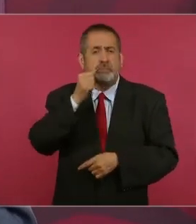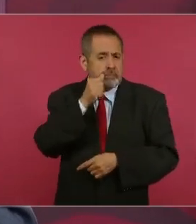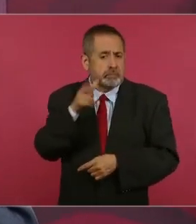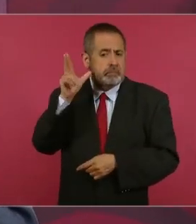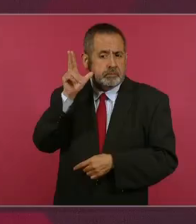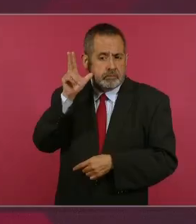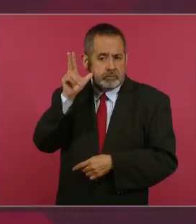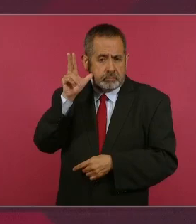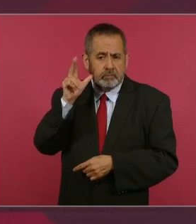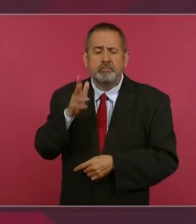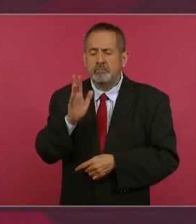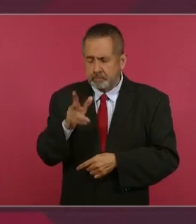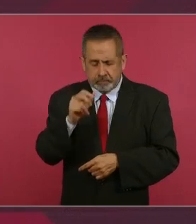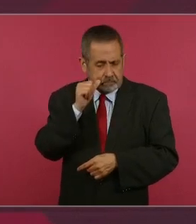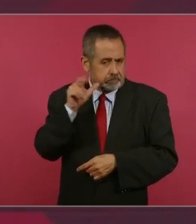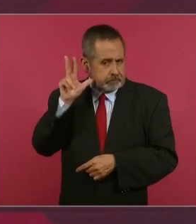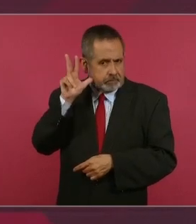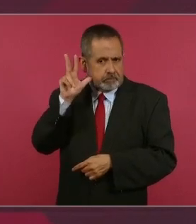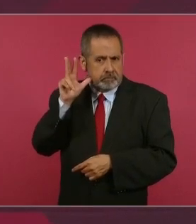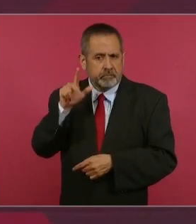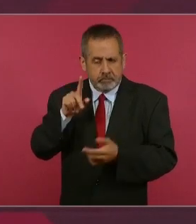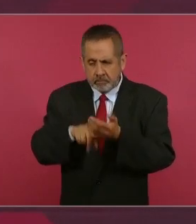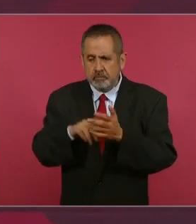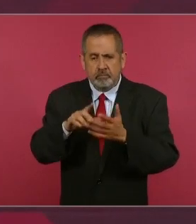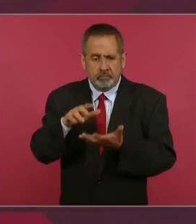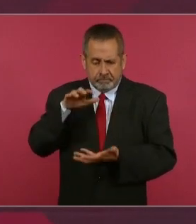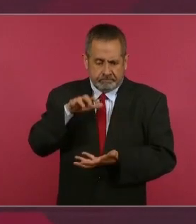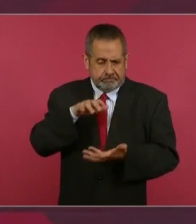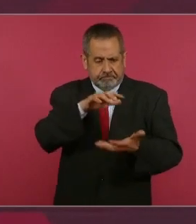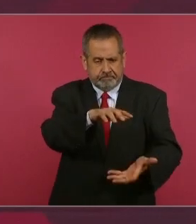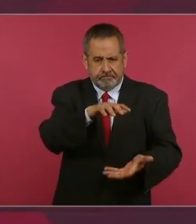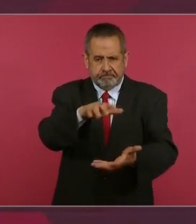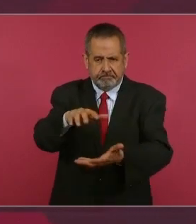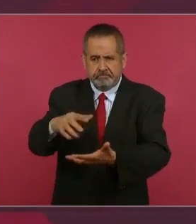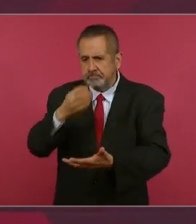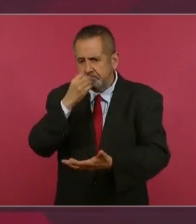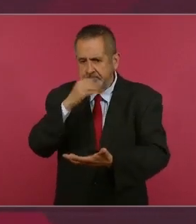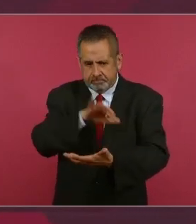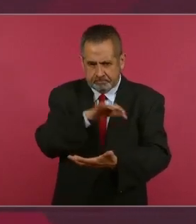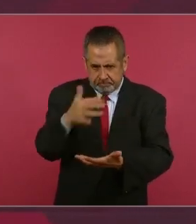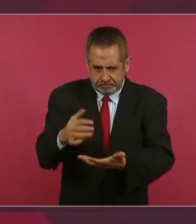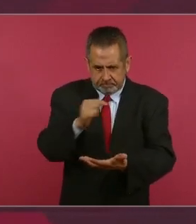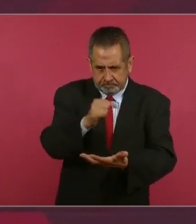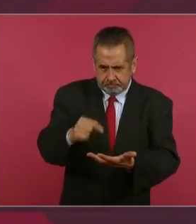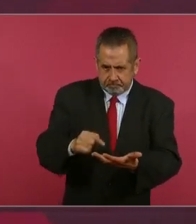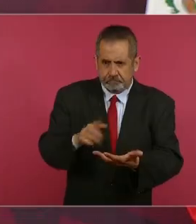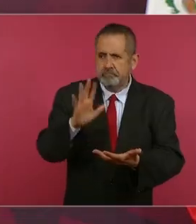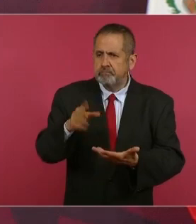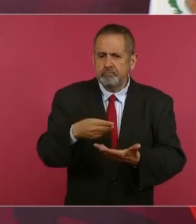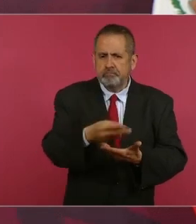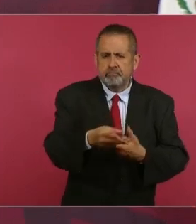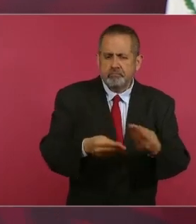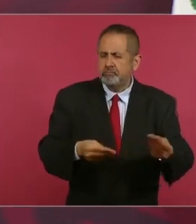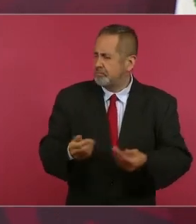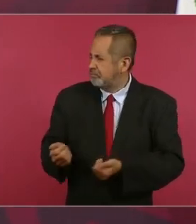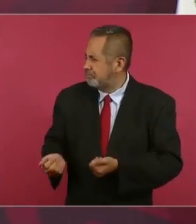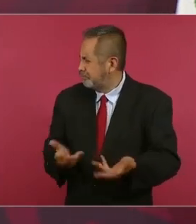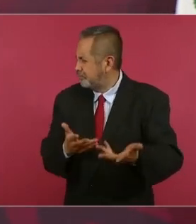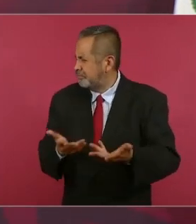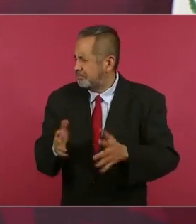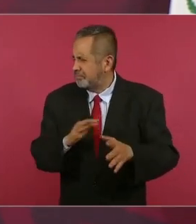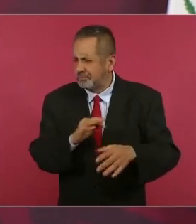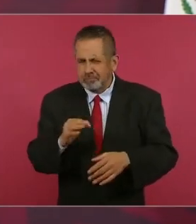antier, llegaron despensas, ya están distribuidas